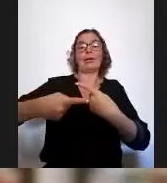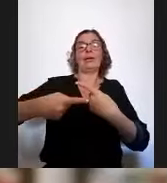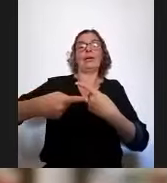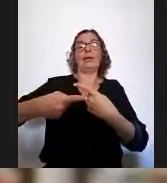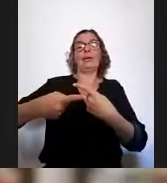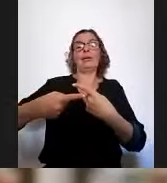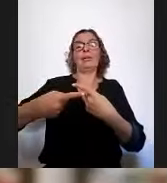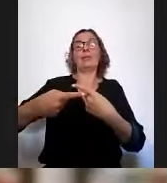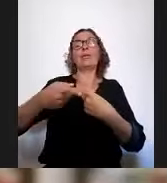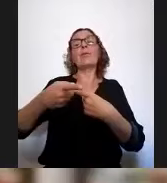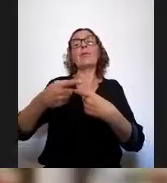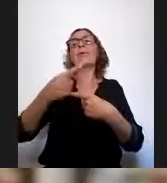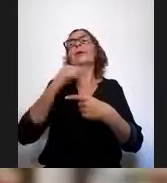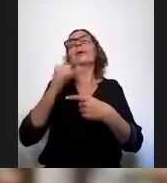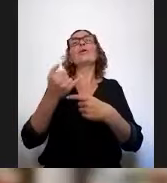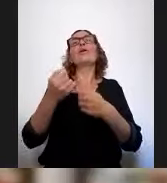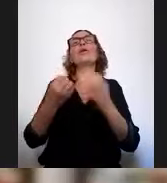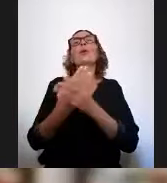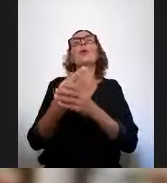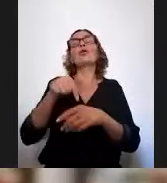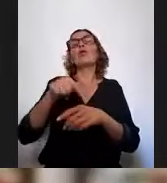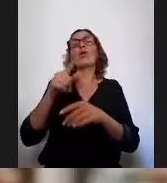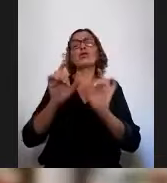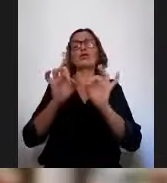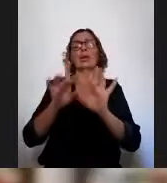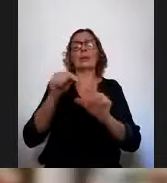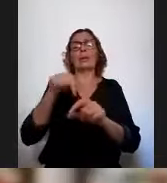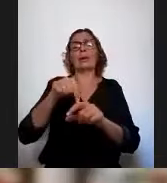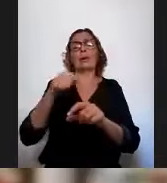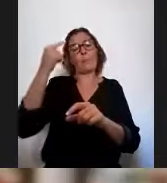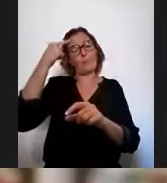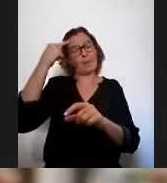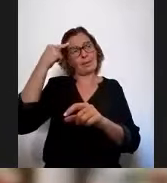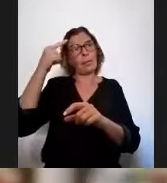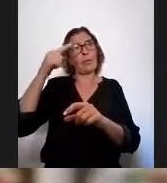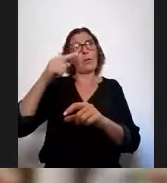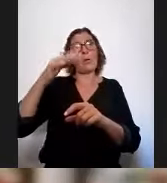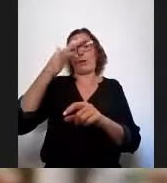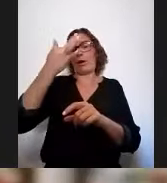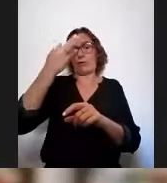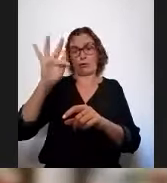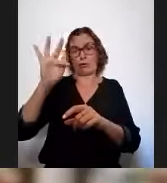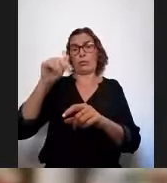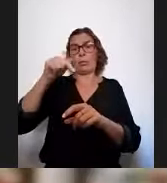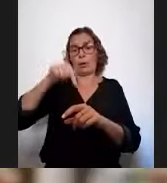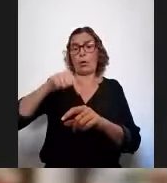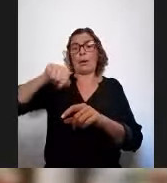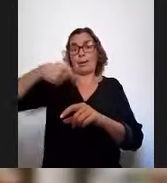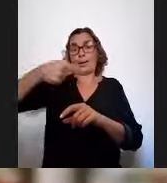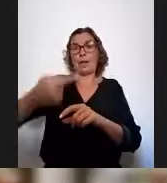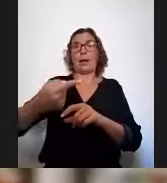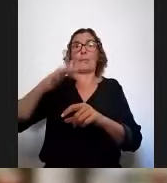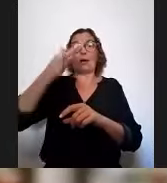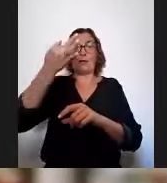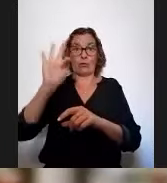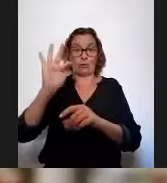emprendimiento, porque el emprendimiento no es algo para hoy, es algo que lo pensamos para el futuro. Para hoy, para mañana y para el futuro, ¿no?